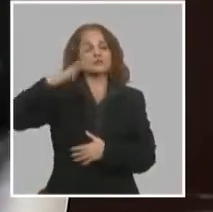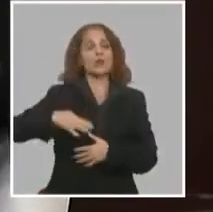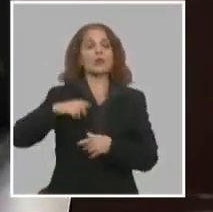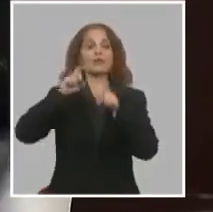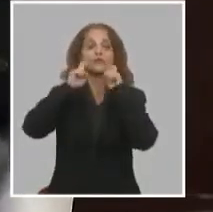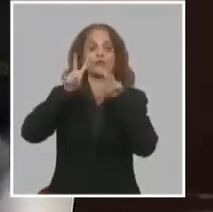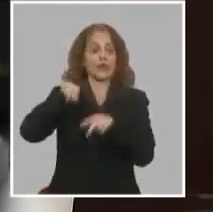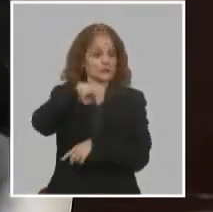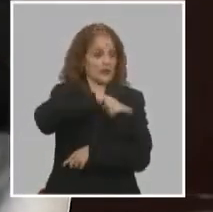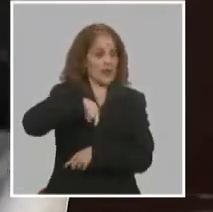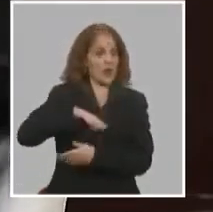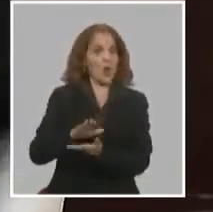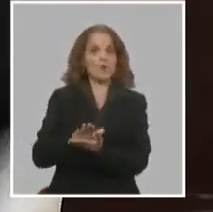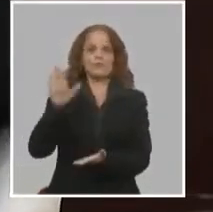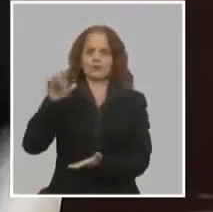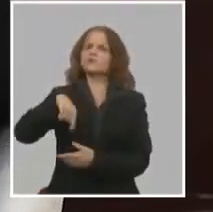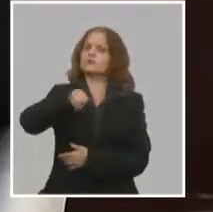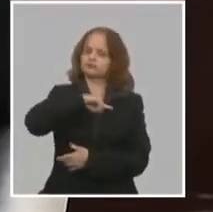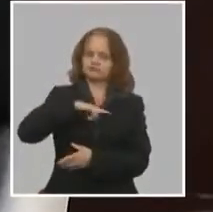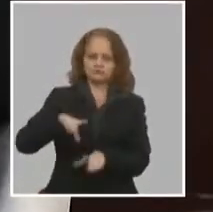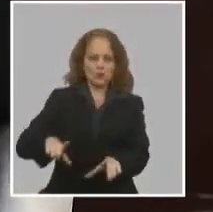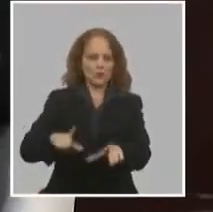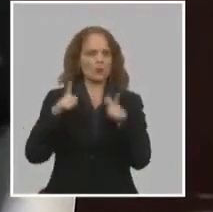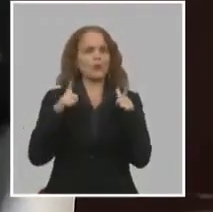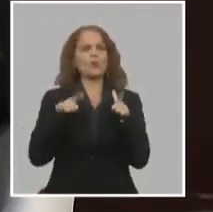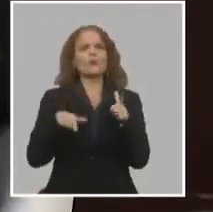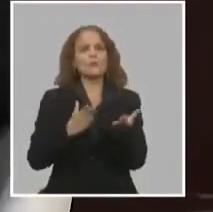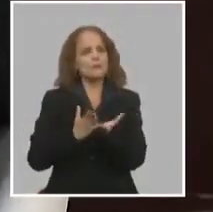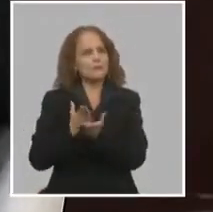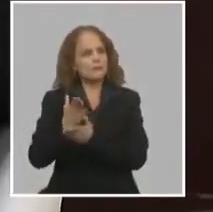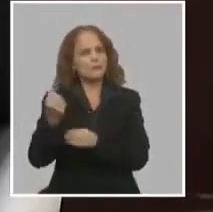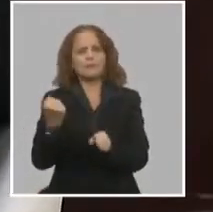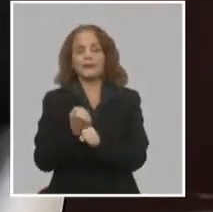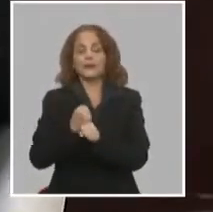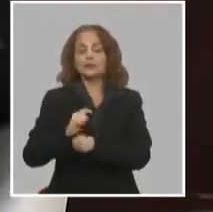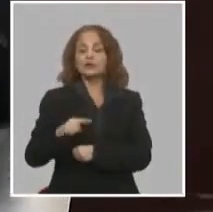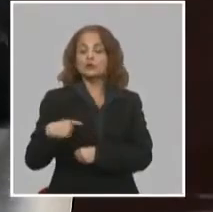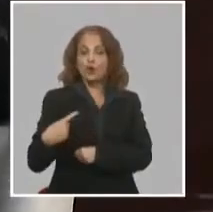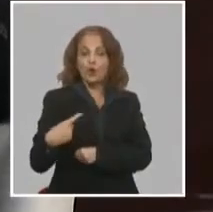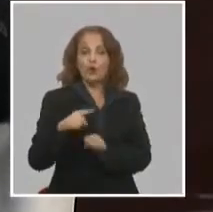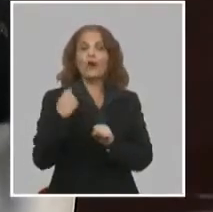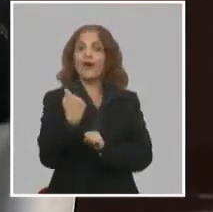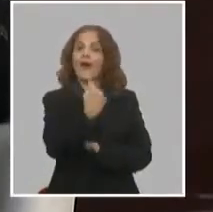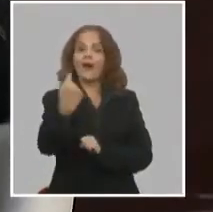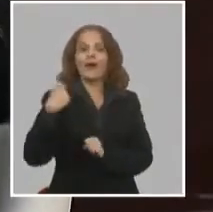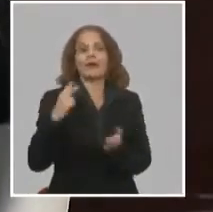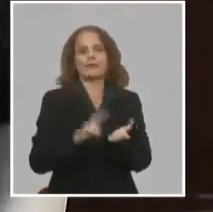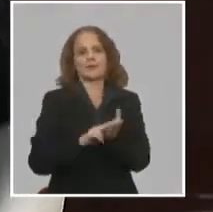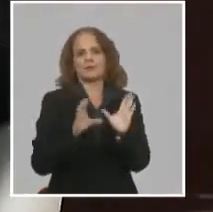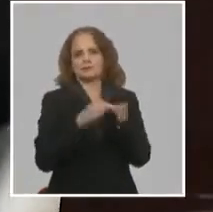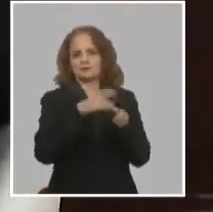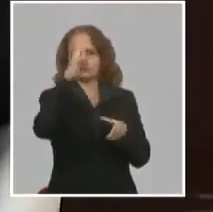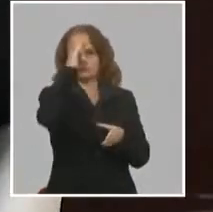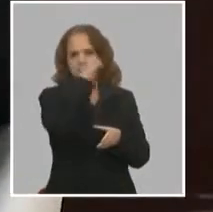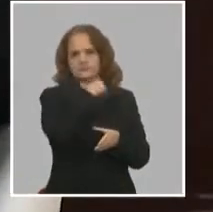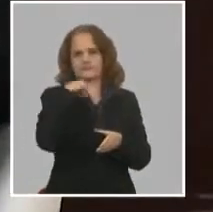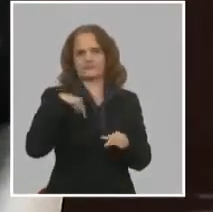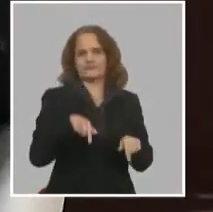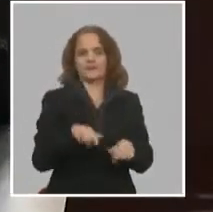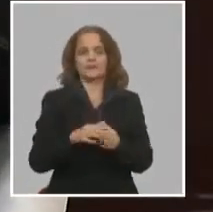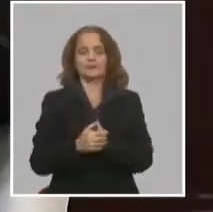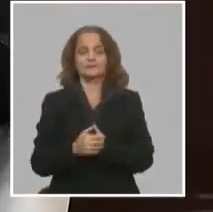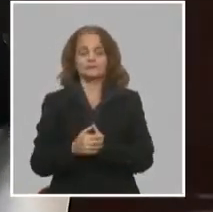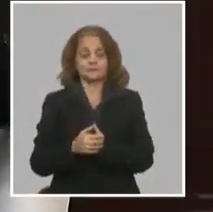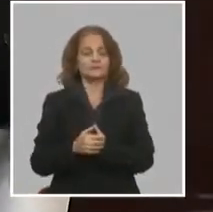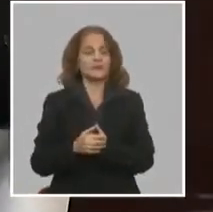tratado de ser fieles cuidadores y fieles y permanentes hacedores cada uno de los integrantes de este contingente. Eso nos